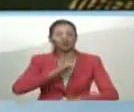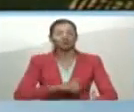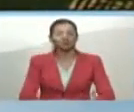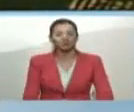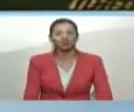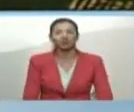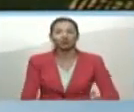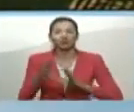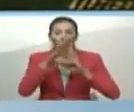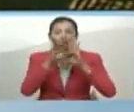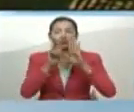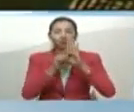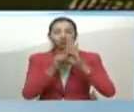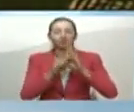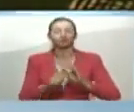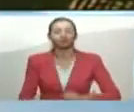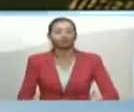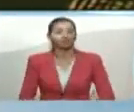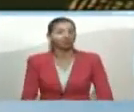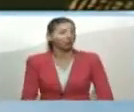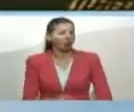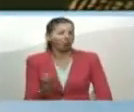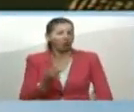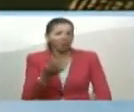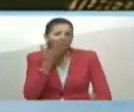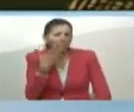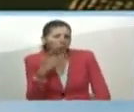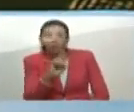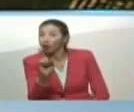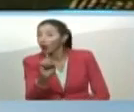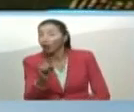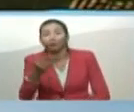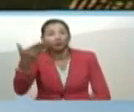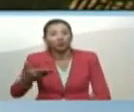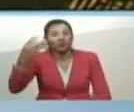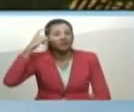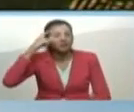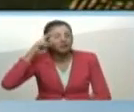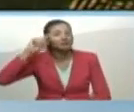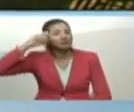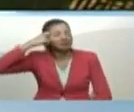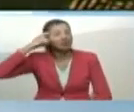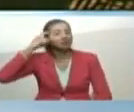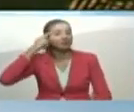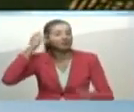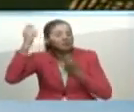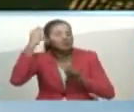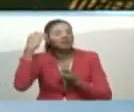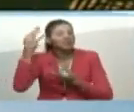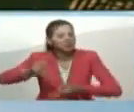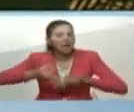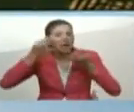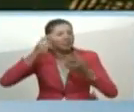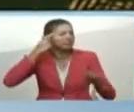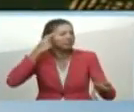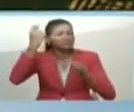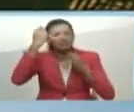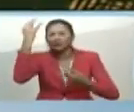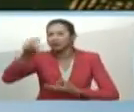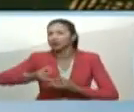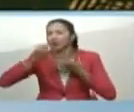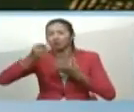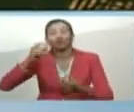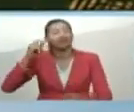la Constitución, no es concha de ajo, es una fecha histórica que debemos conmemorar por los años y los años y los